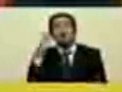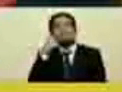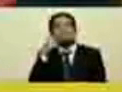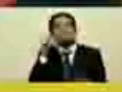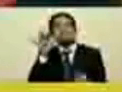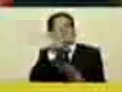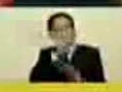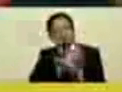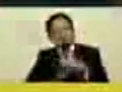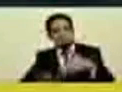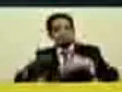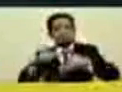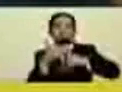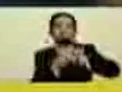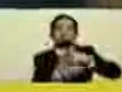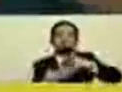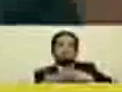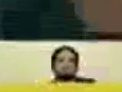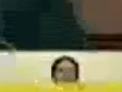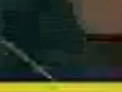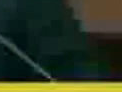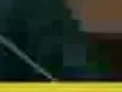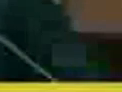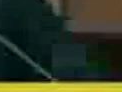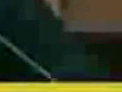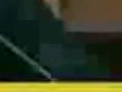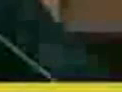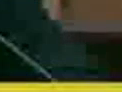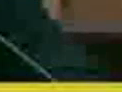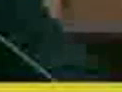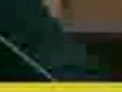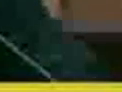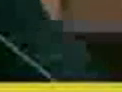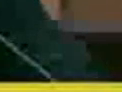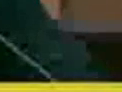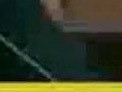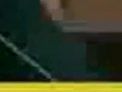de la derecha democrática que existía entonces en América Latina y el Caribe.